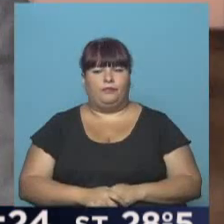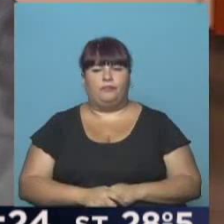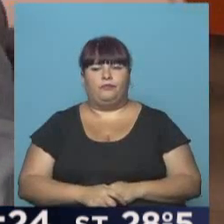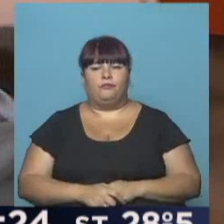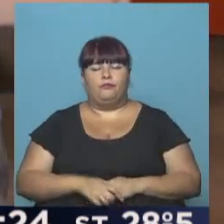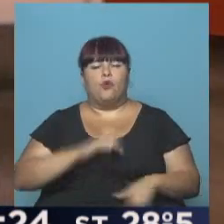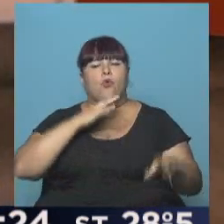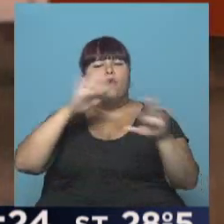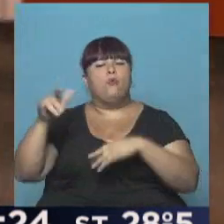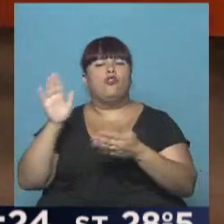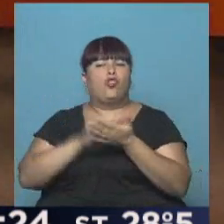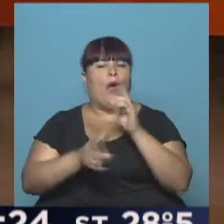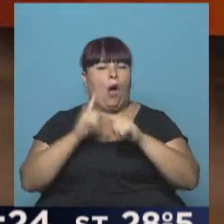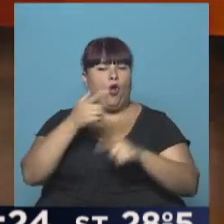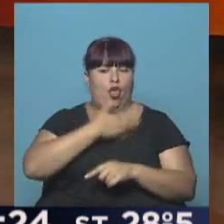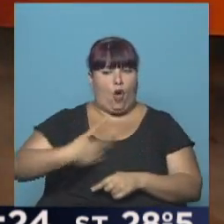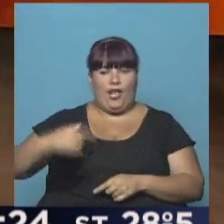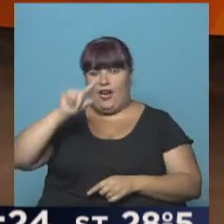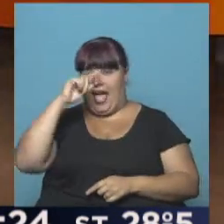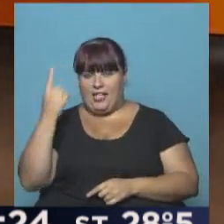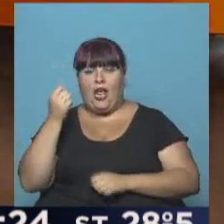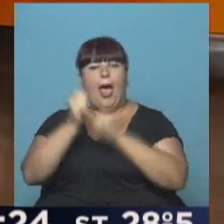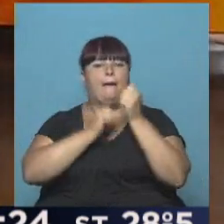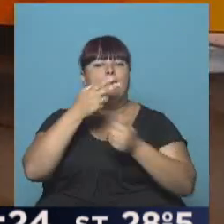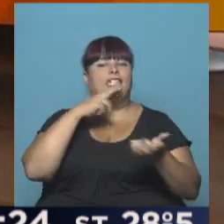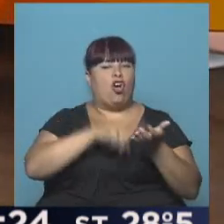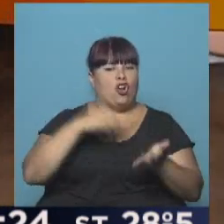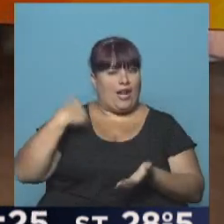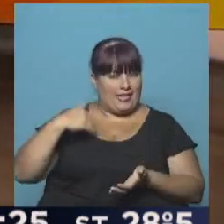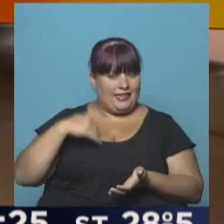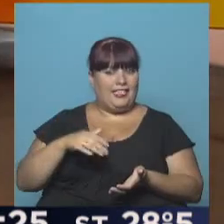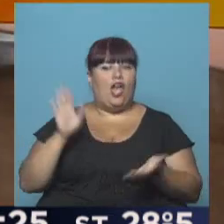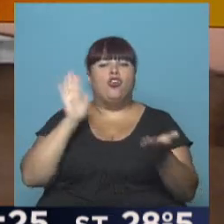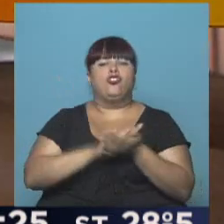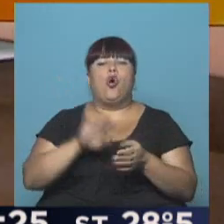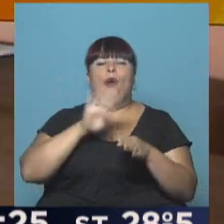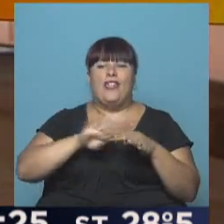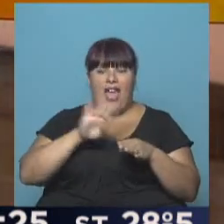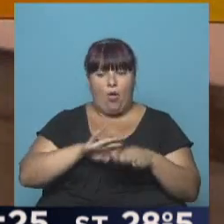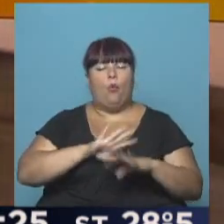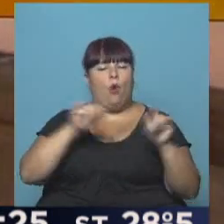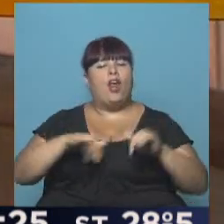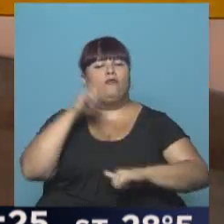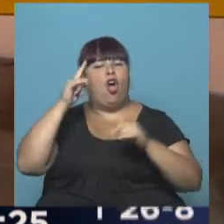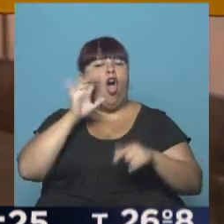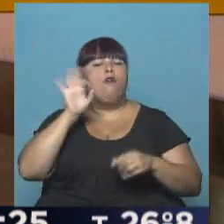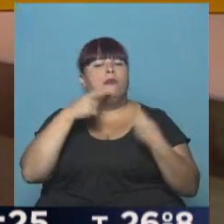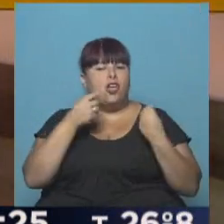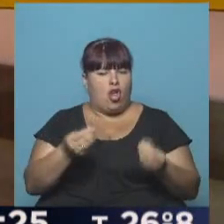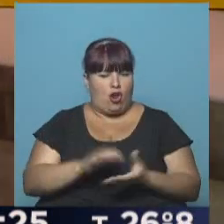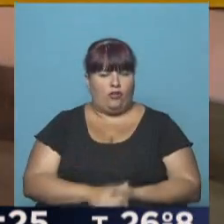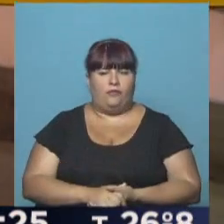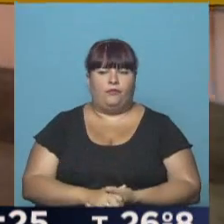a repercusiones luego del acuerdo entre el gobierno nacional y la empresa correos argentinos por el tema de la deuda bueno aquí algunas opiniones